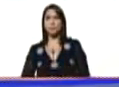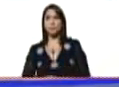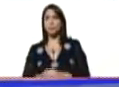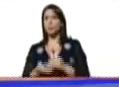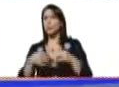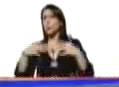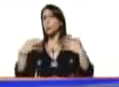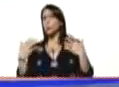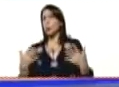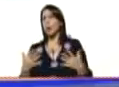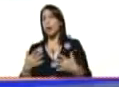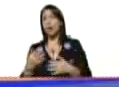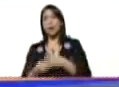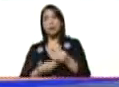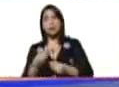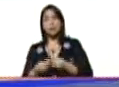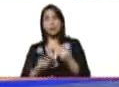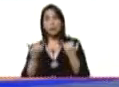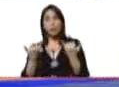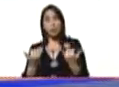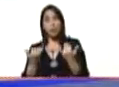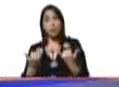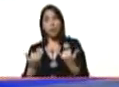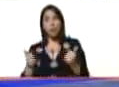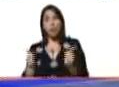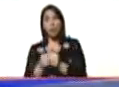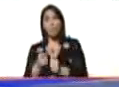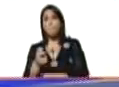¿Cuánto hacemos ahora con poco?